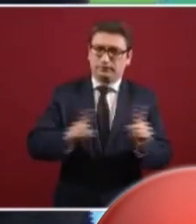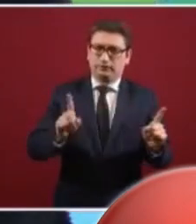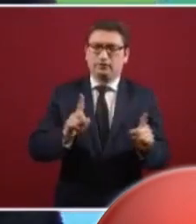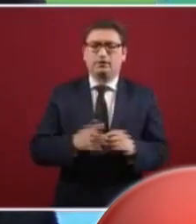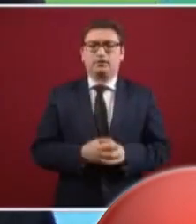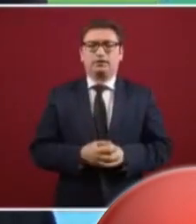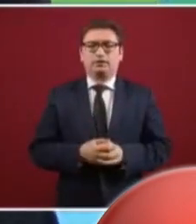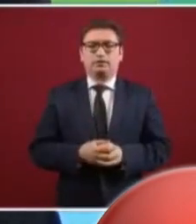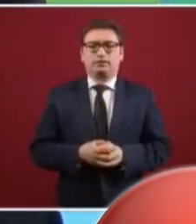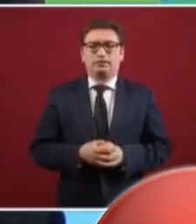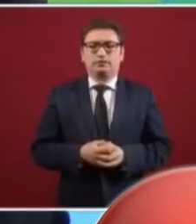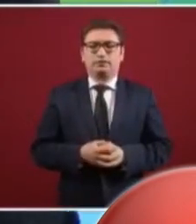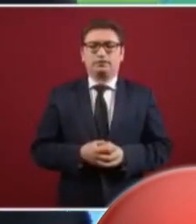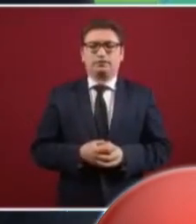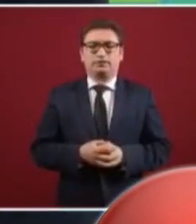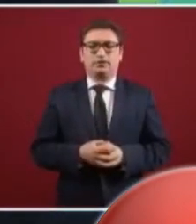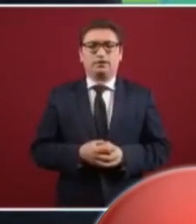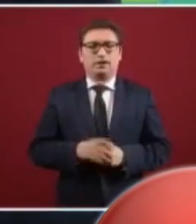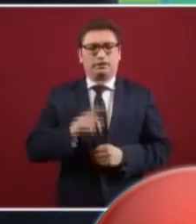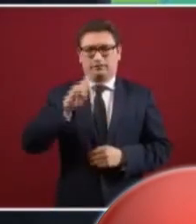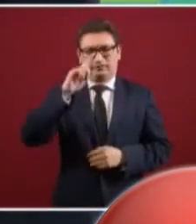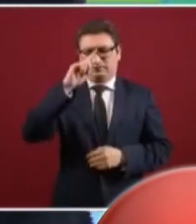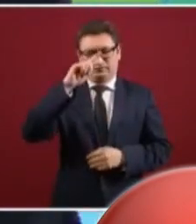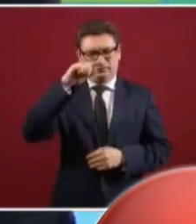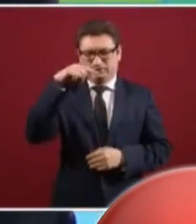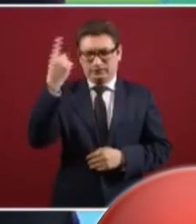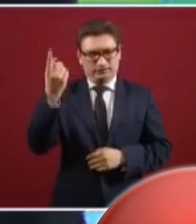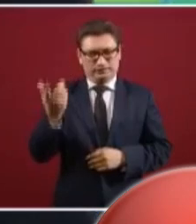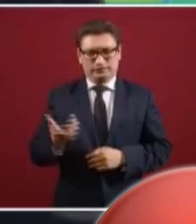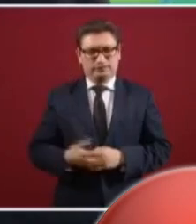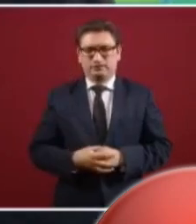no es fácil